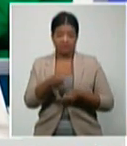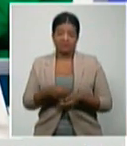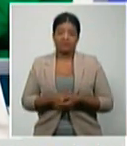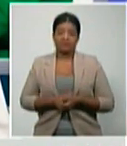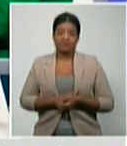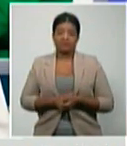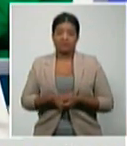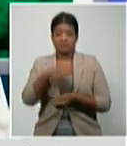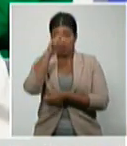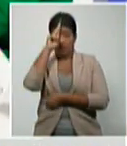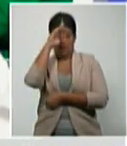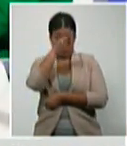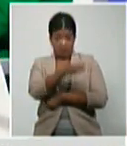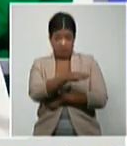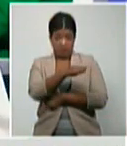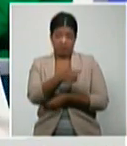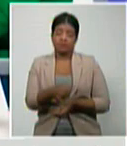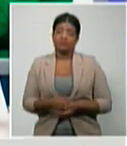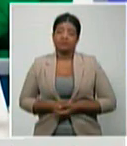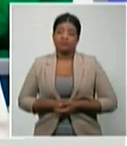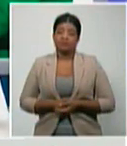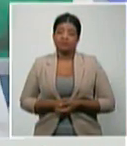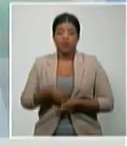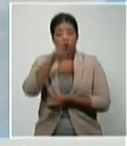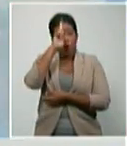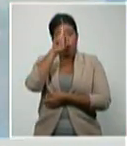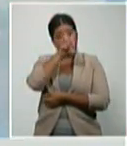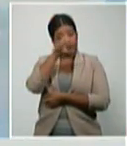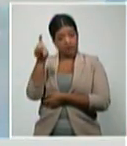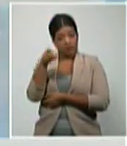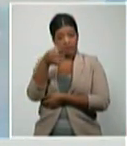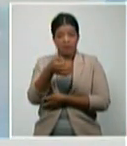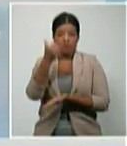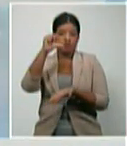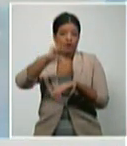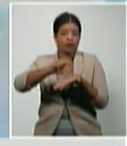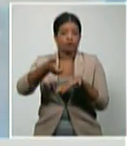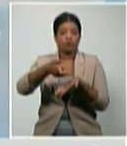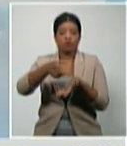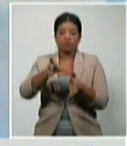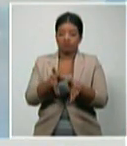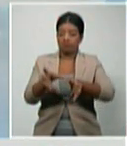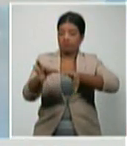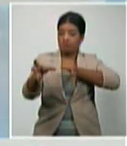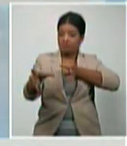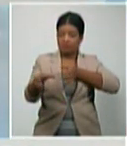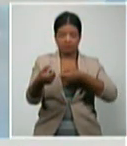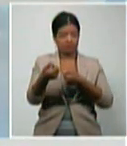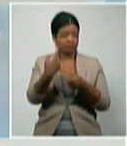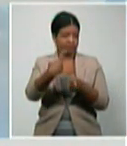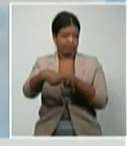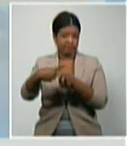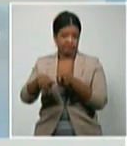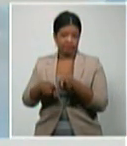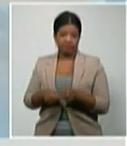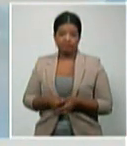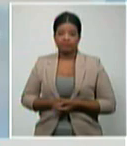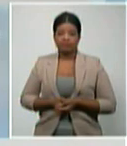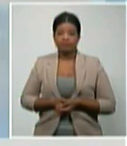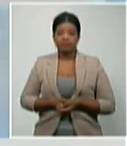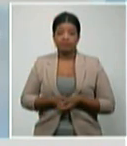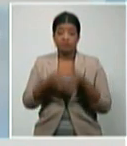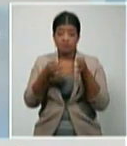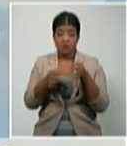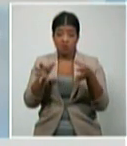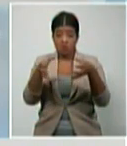ingresados en unidades hospitalarias, centros de vigilancia y demás. De esos 3.820,